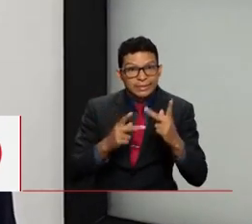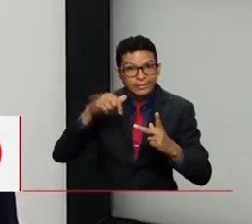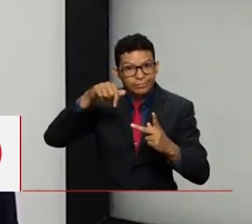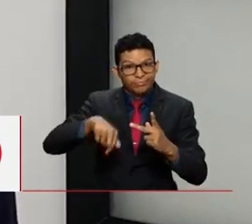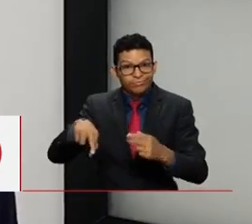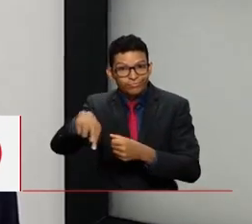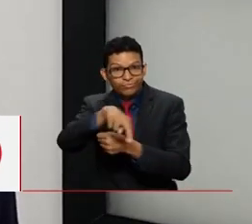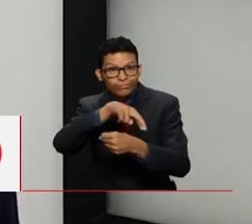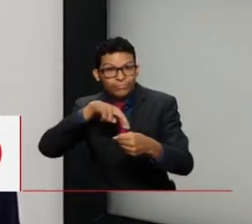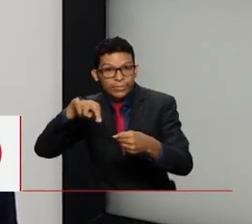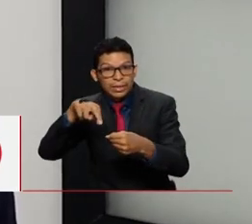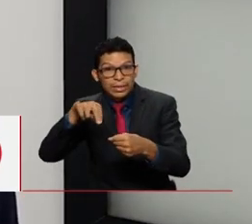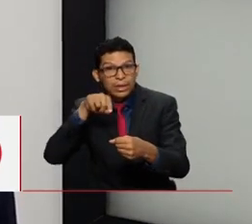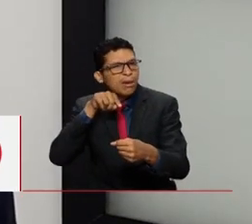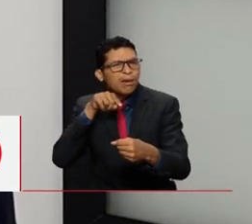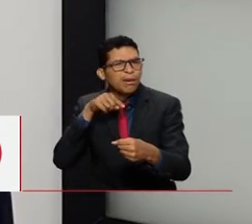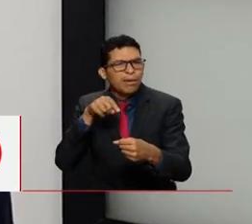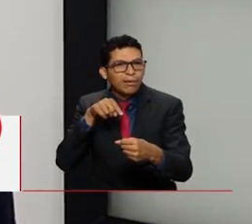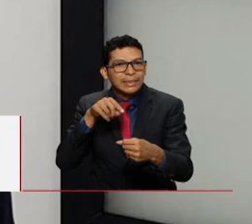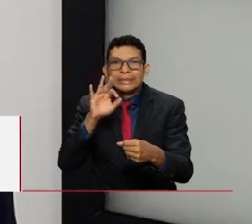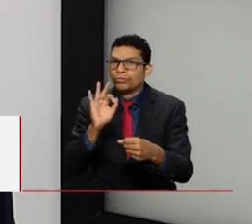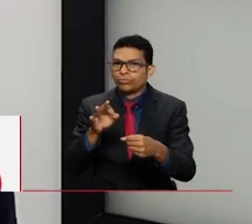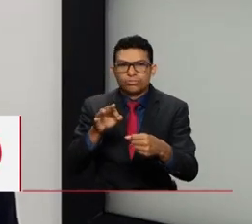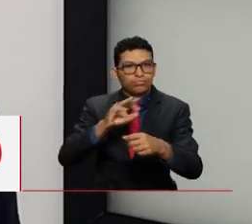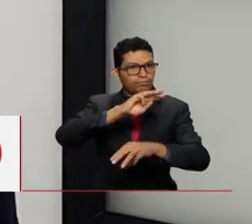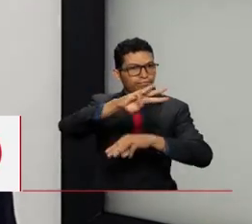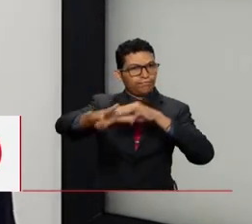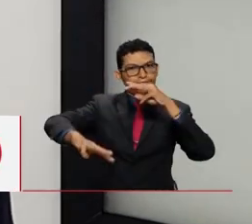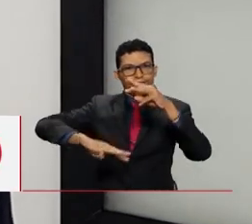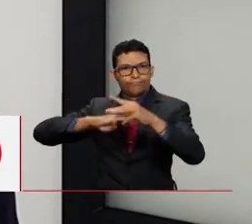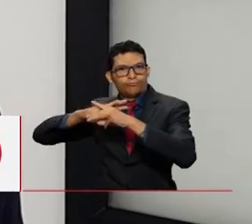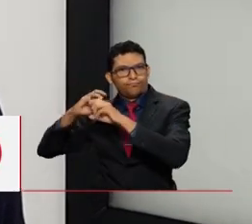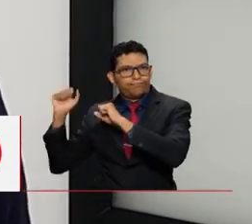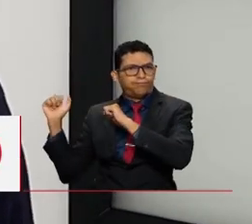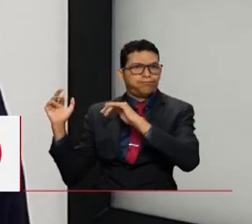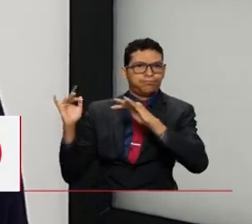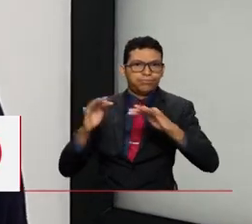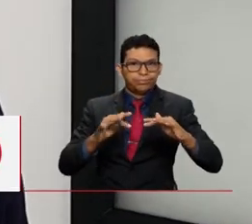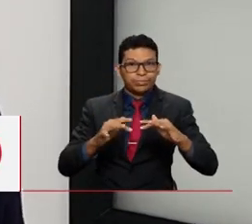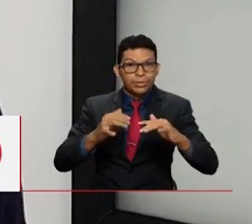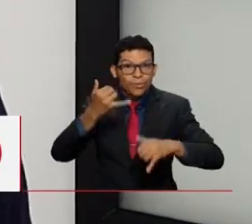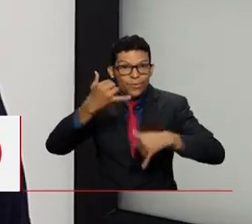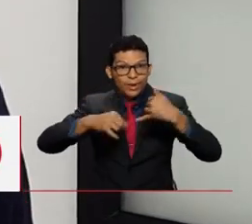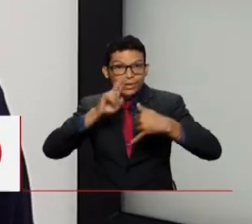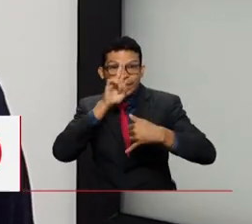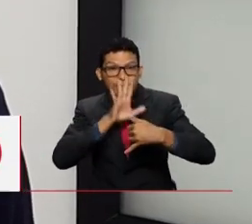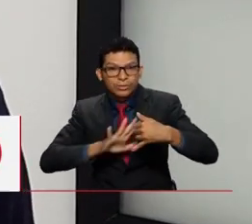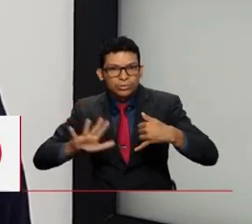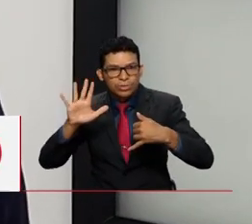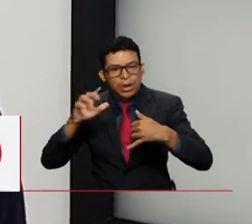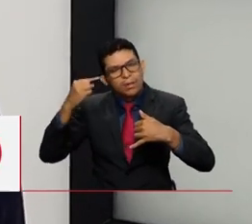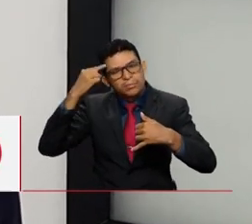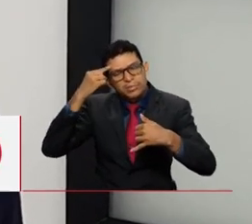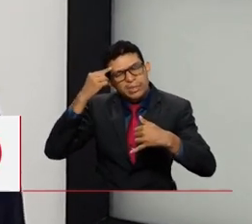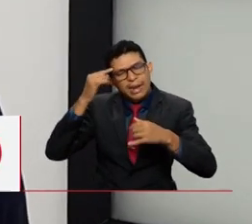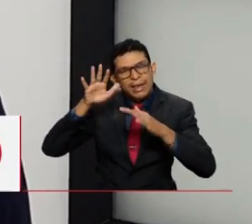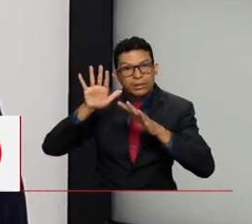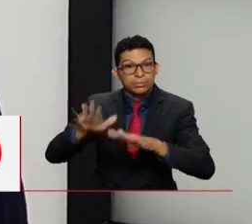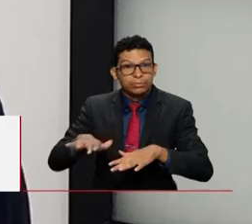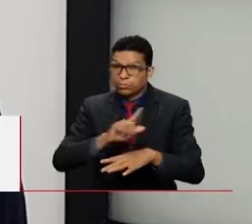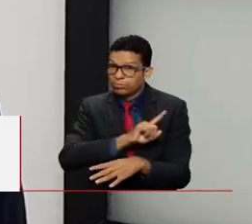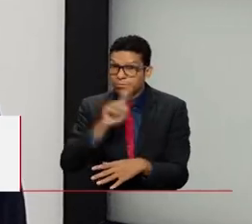una región que se ha caracterizado por hacer eventos de talla mundial y que en estos juegos nacionales No seremos inferiores al compromiso que tenemos